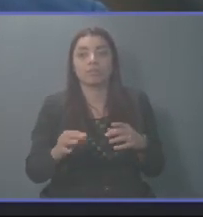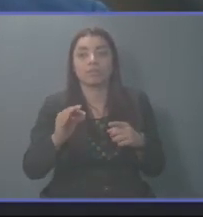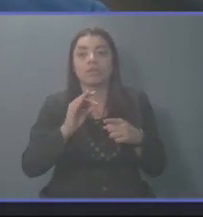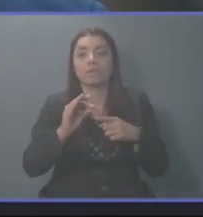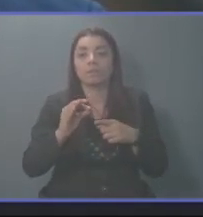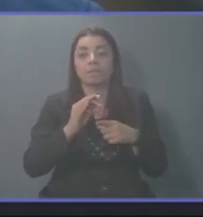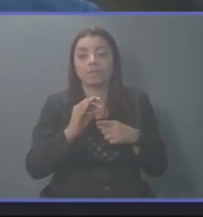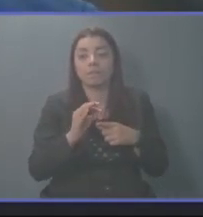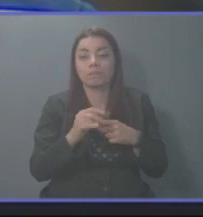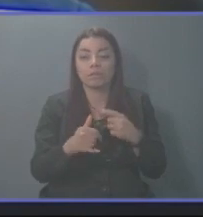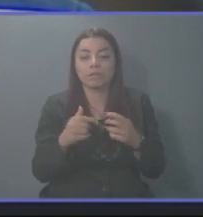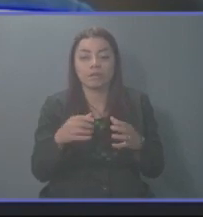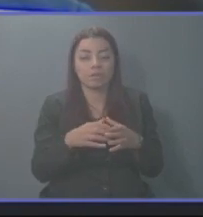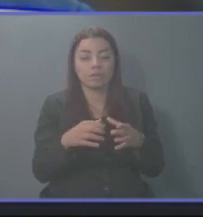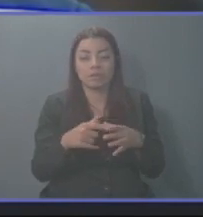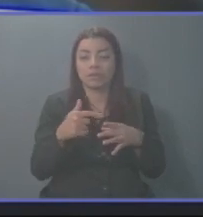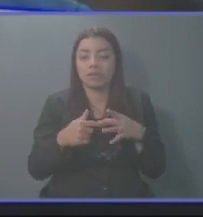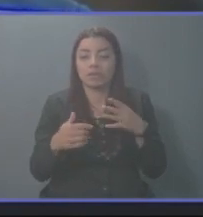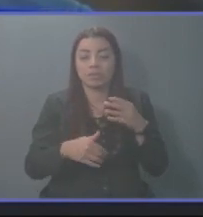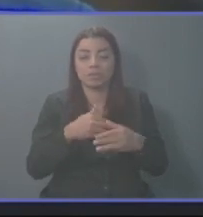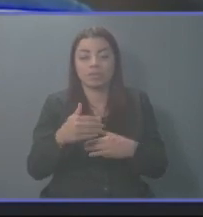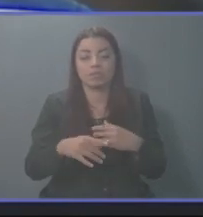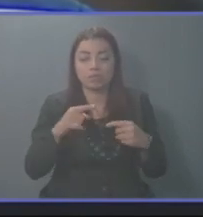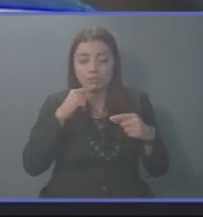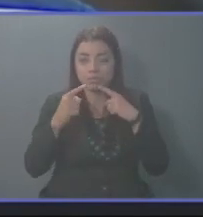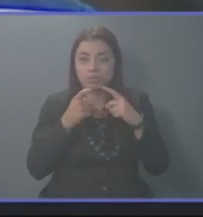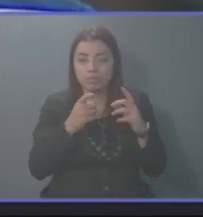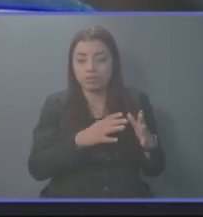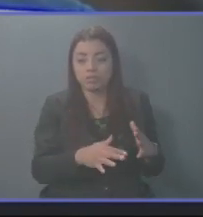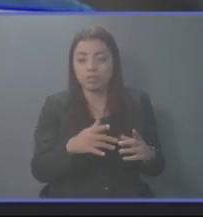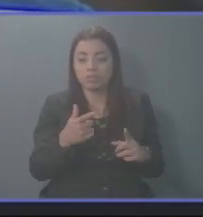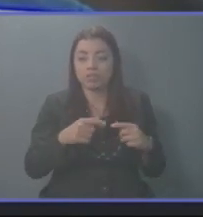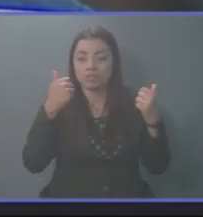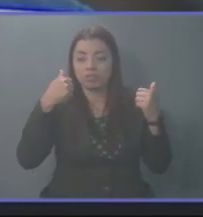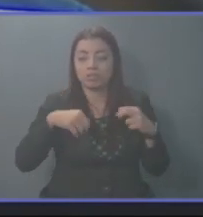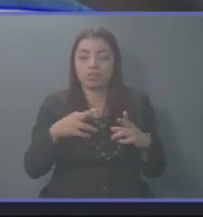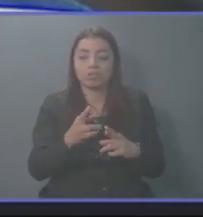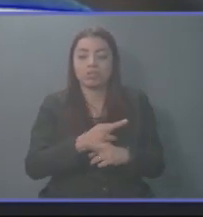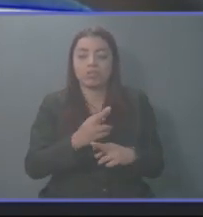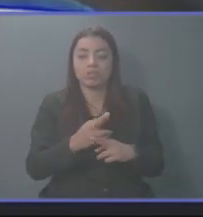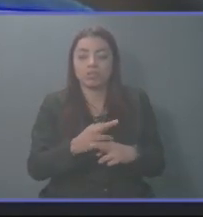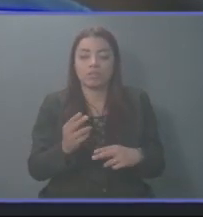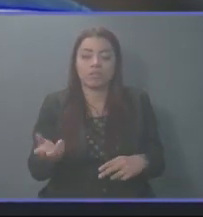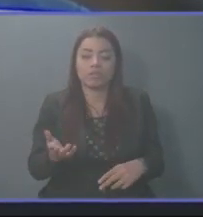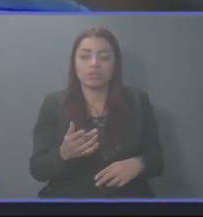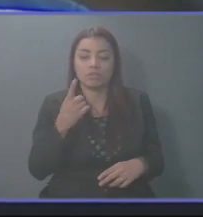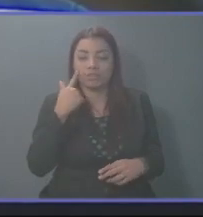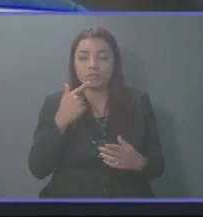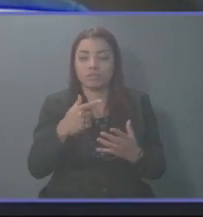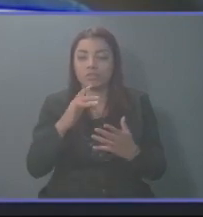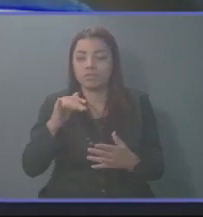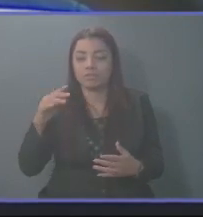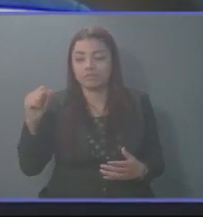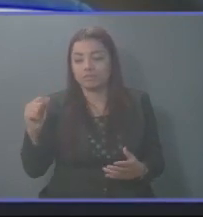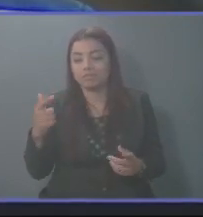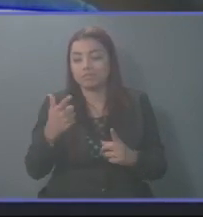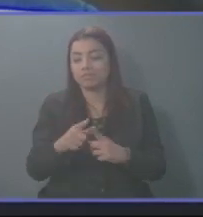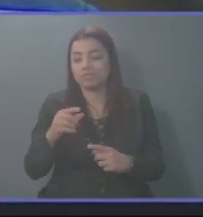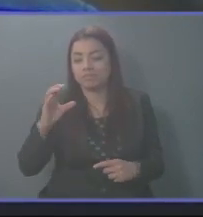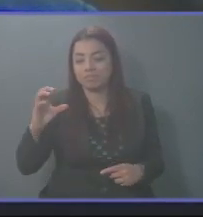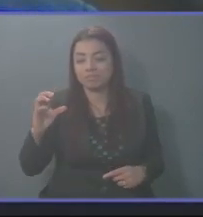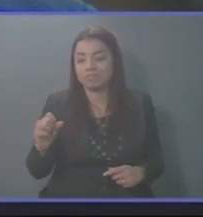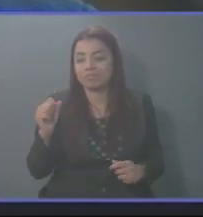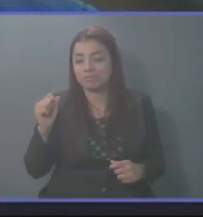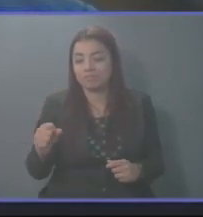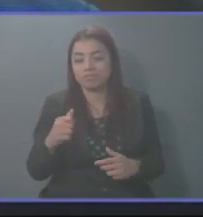conformidad a la Ley de Procedimientos Administrativos. B. Aprobar las modificaciones de la estructura organizativa del INDES. C.